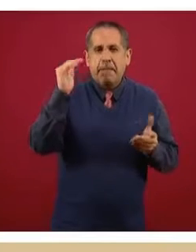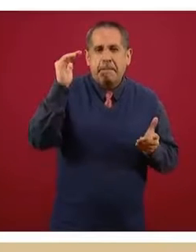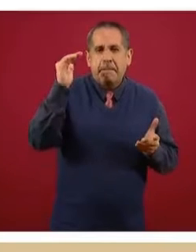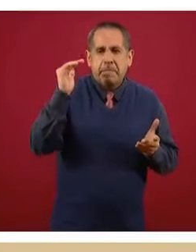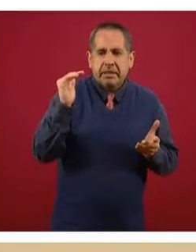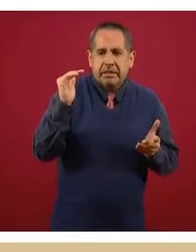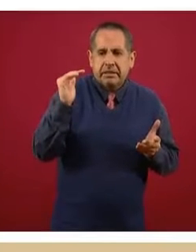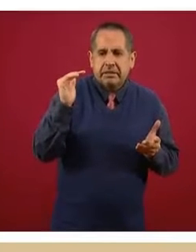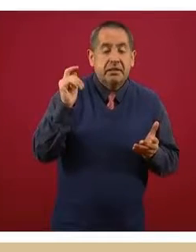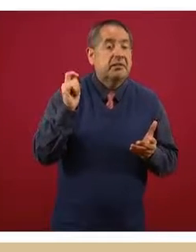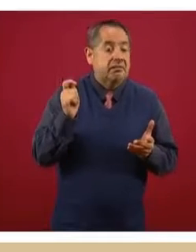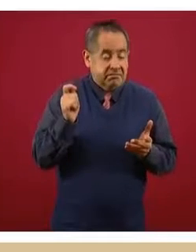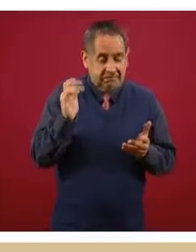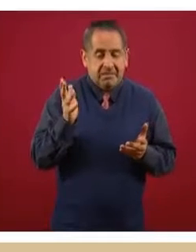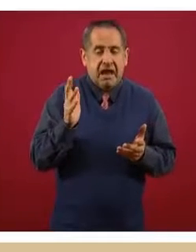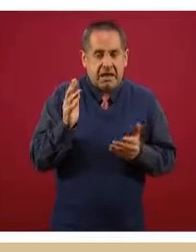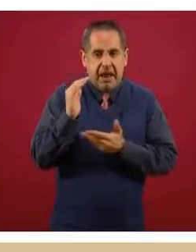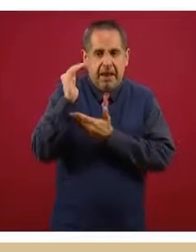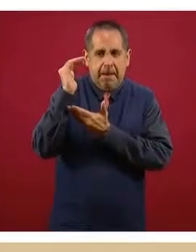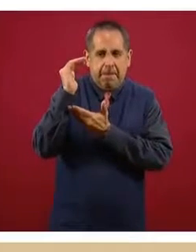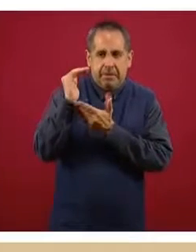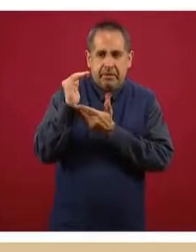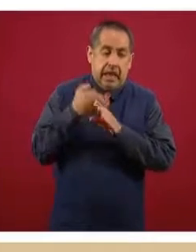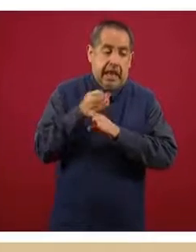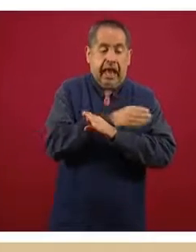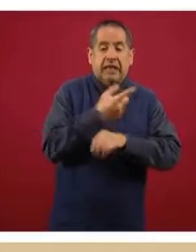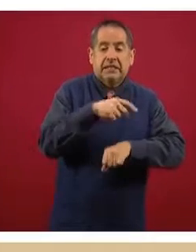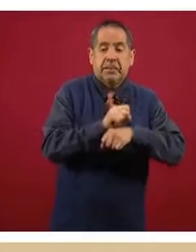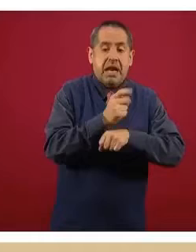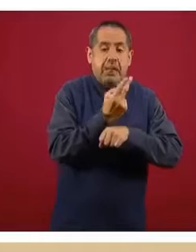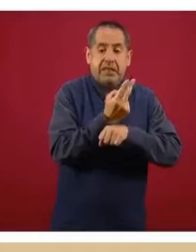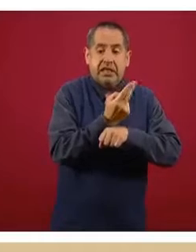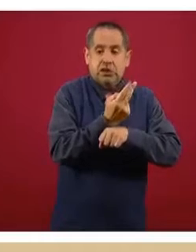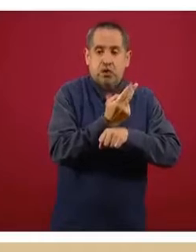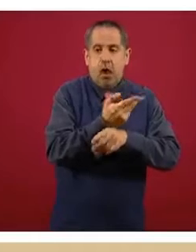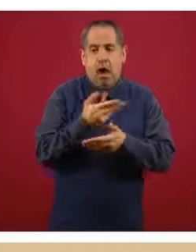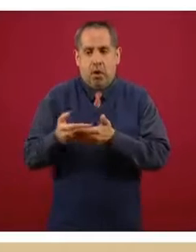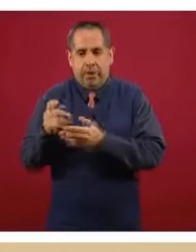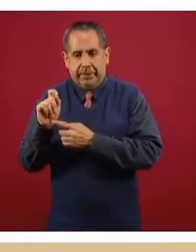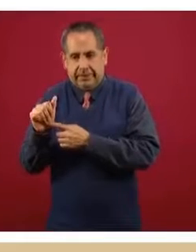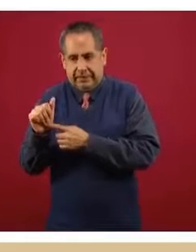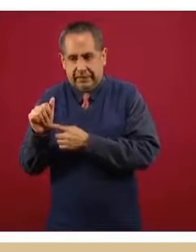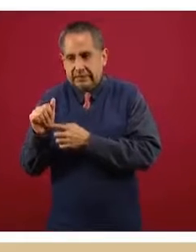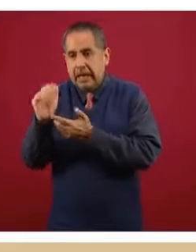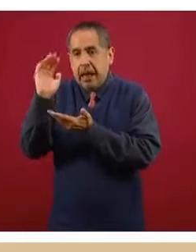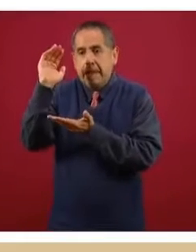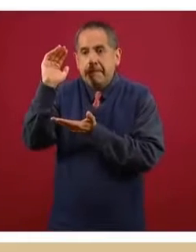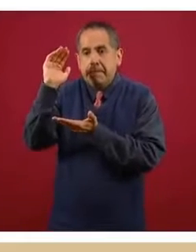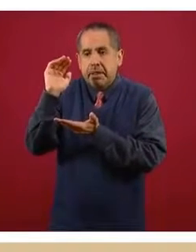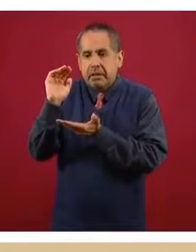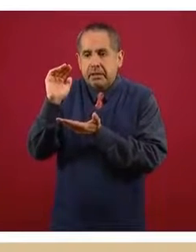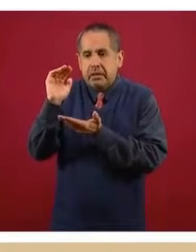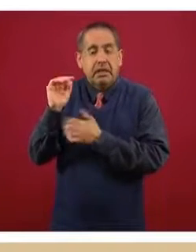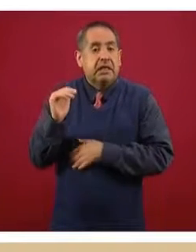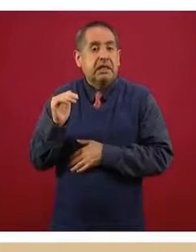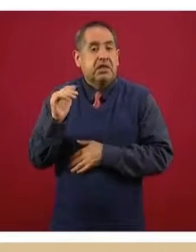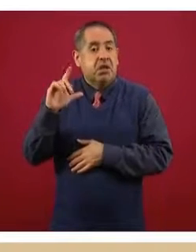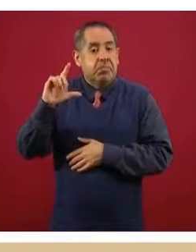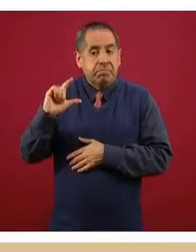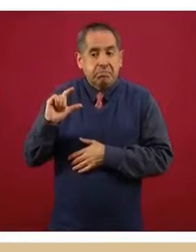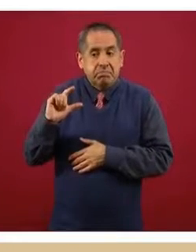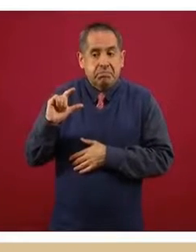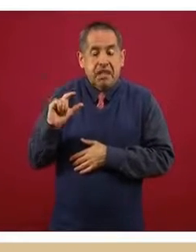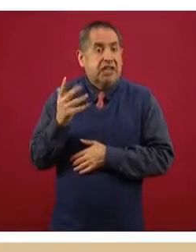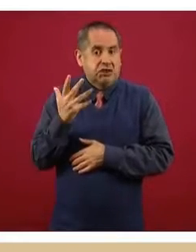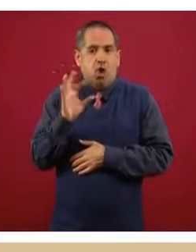descenso, un decremento en comparación a la semana 25 de un menos 5%. ¿No? Y estas creo que son